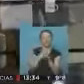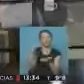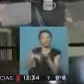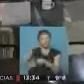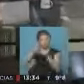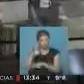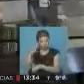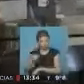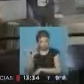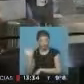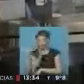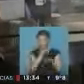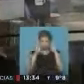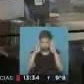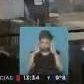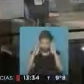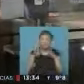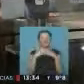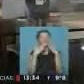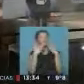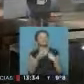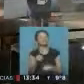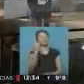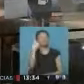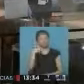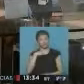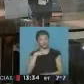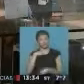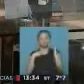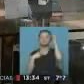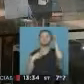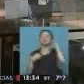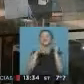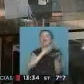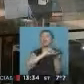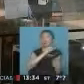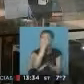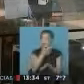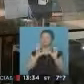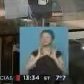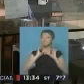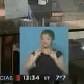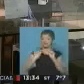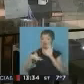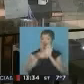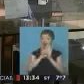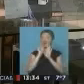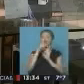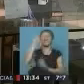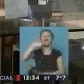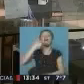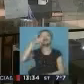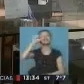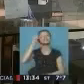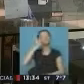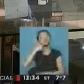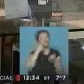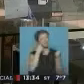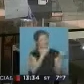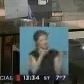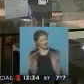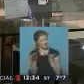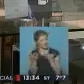todos presten atención eh gracias por venir el doctor Gonzalo estivariz es secretario legal y técnico de lancés bienvenido Muchas gracias por